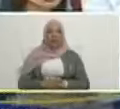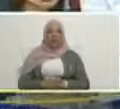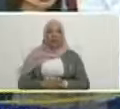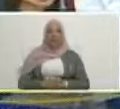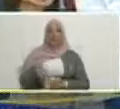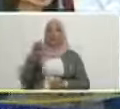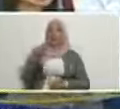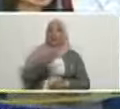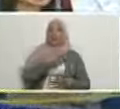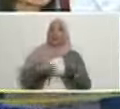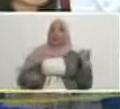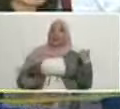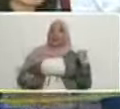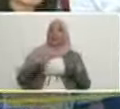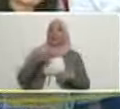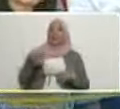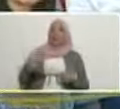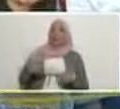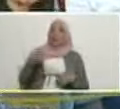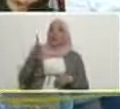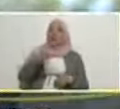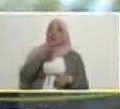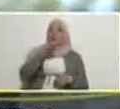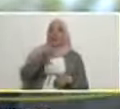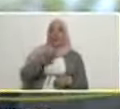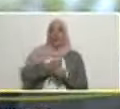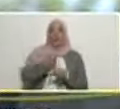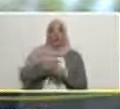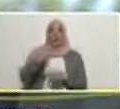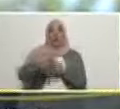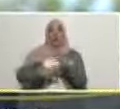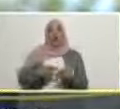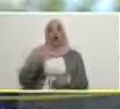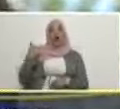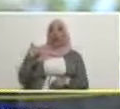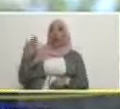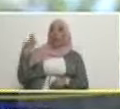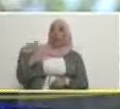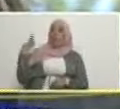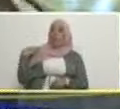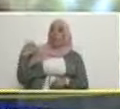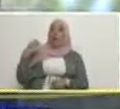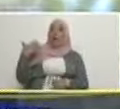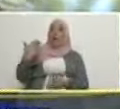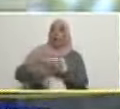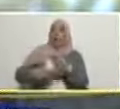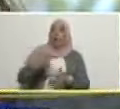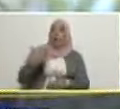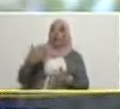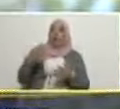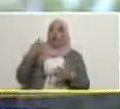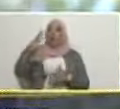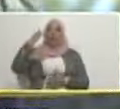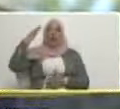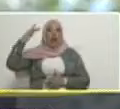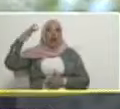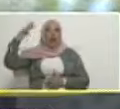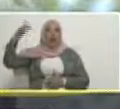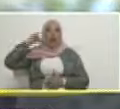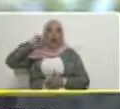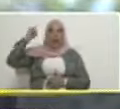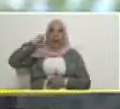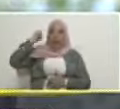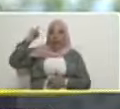Así es, presidente. Nosotros, como usted lo ha venido diciendo, venimos de la etapa de creación, de gestación de la